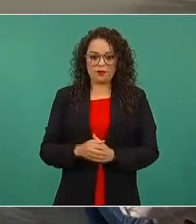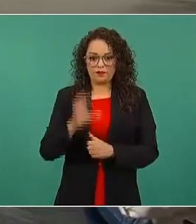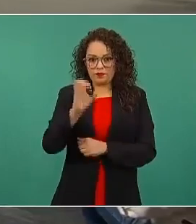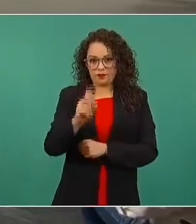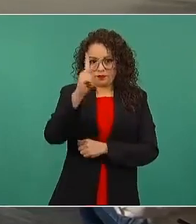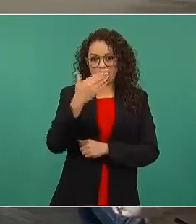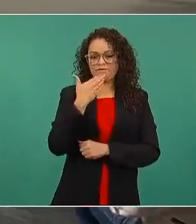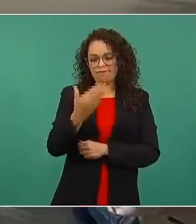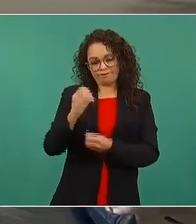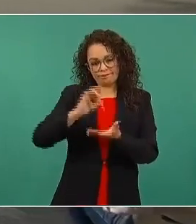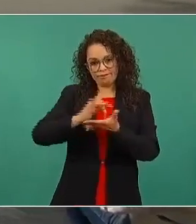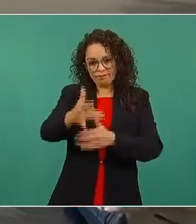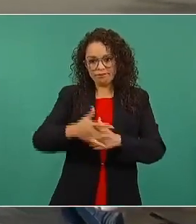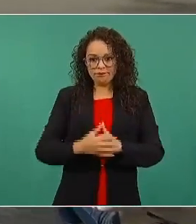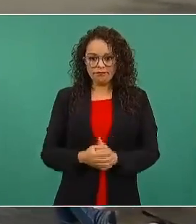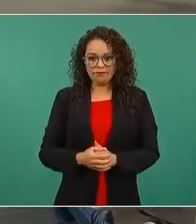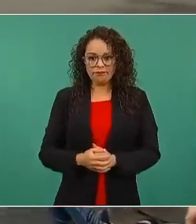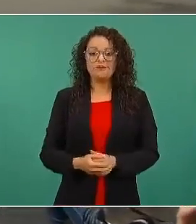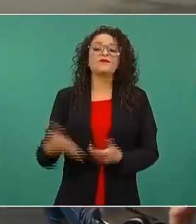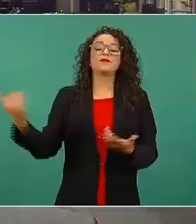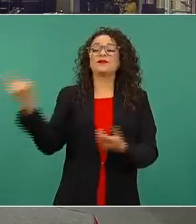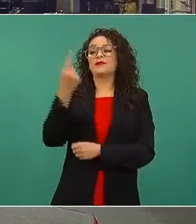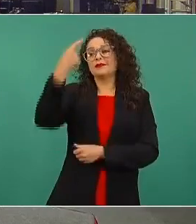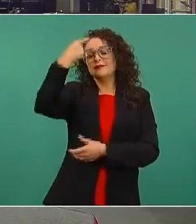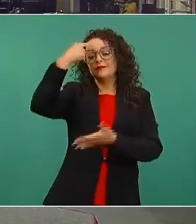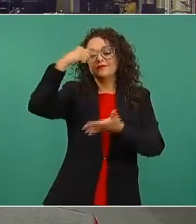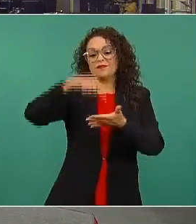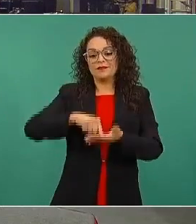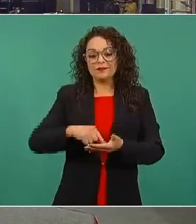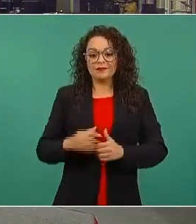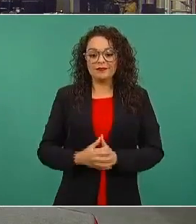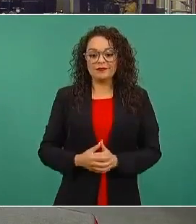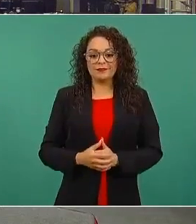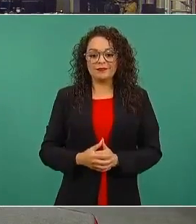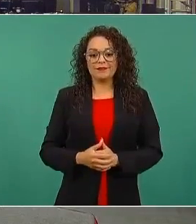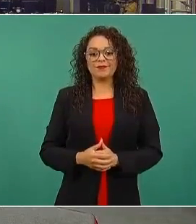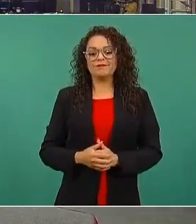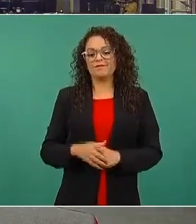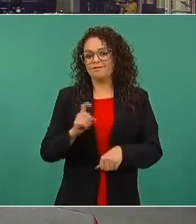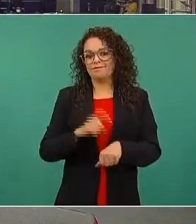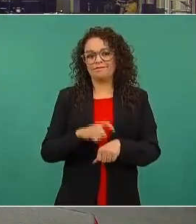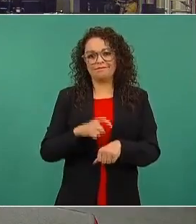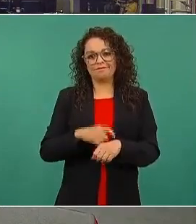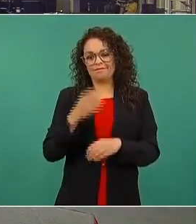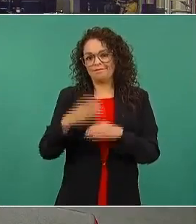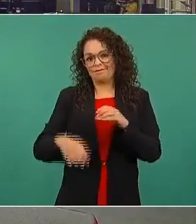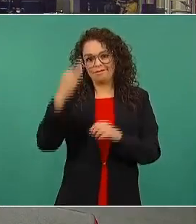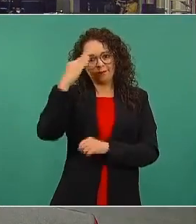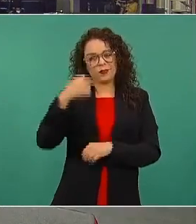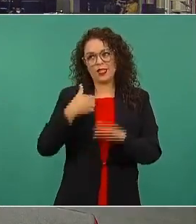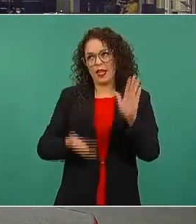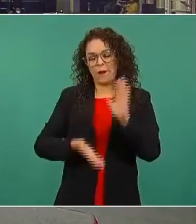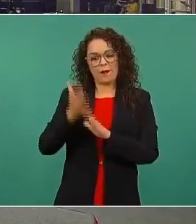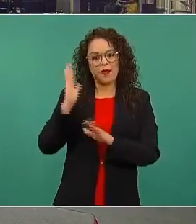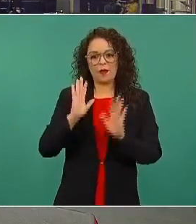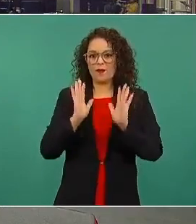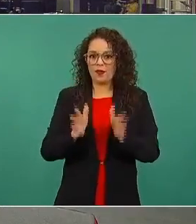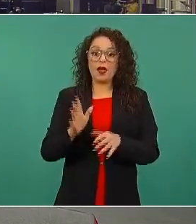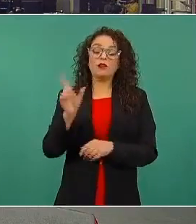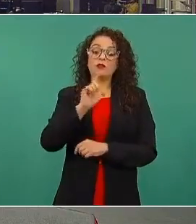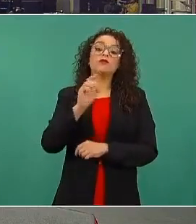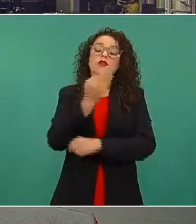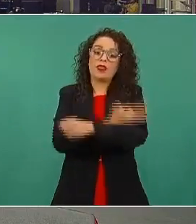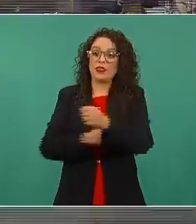gracias. Bueno, ¿qué creen? Sí, ya. Ya me voy porque si no, no llego.